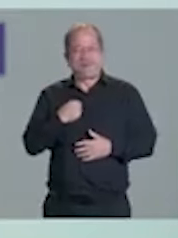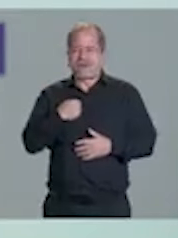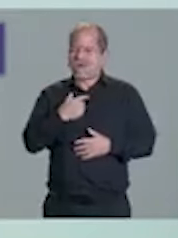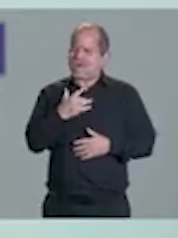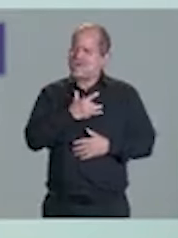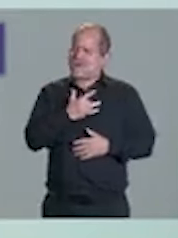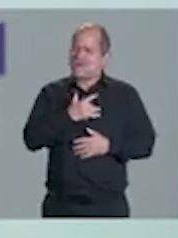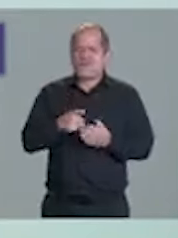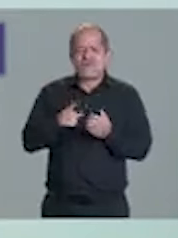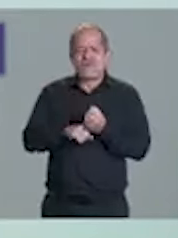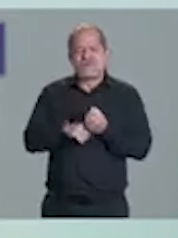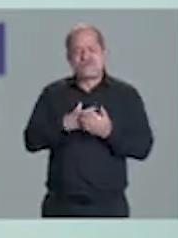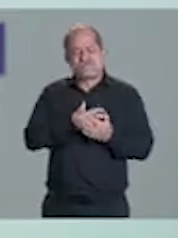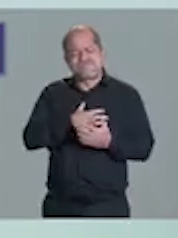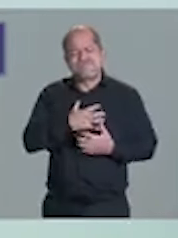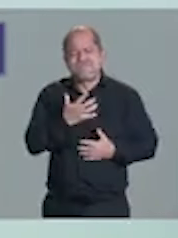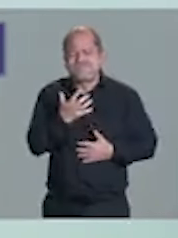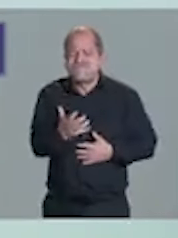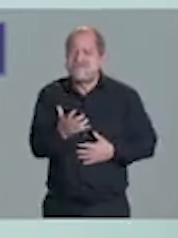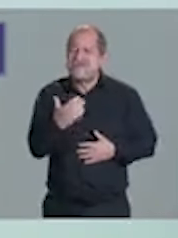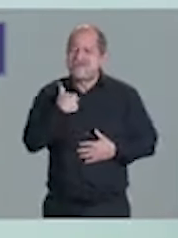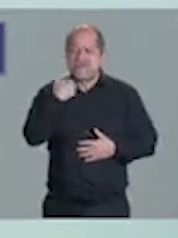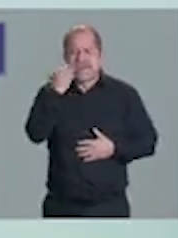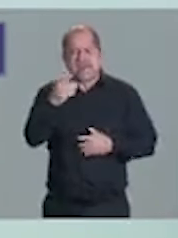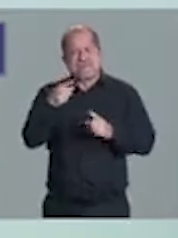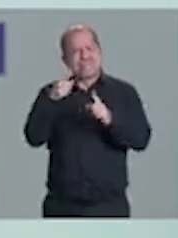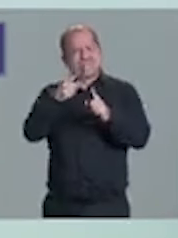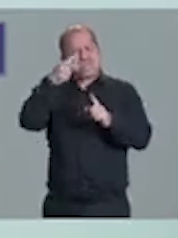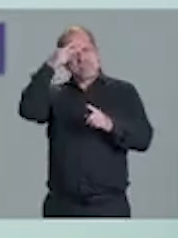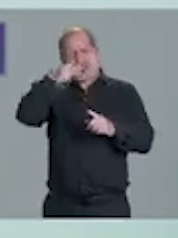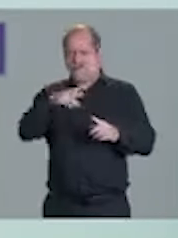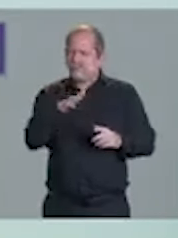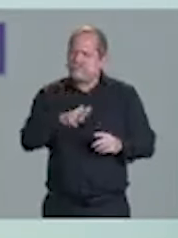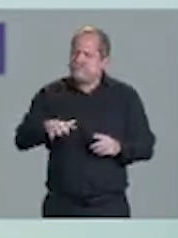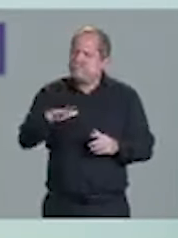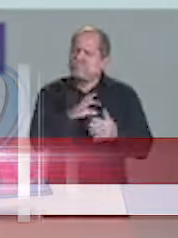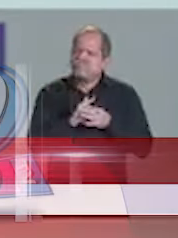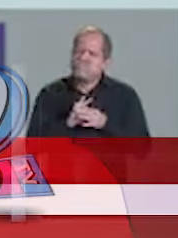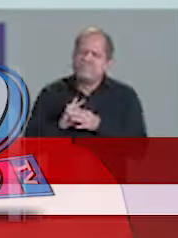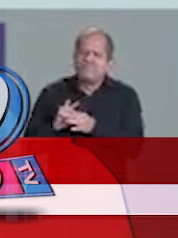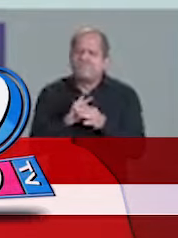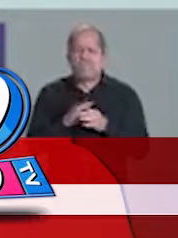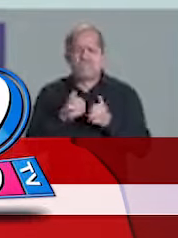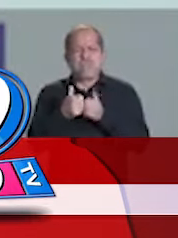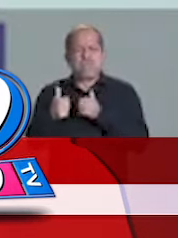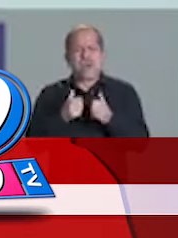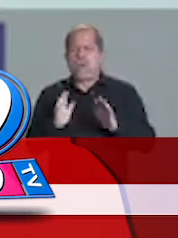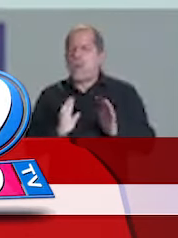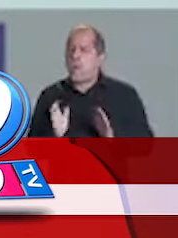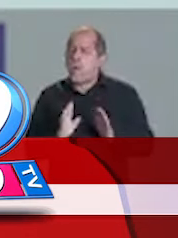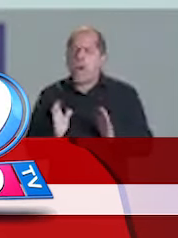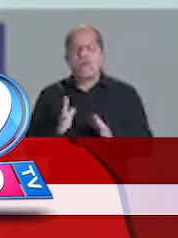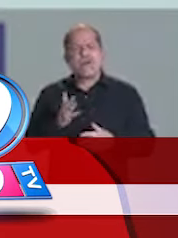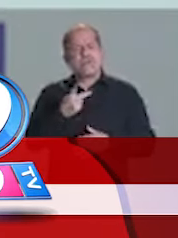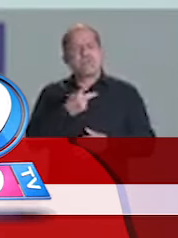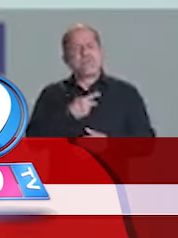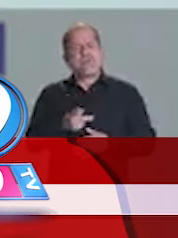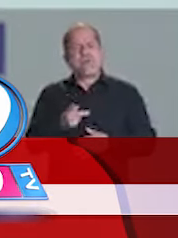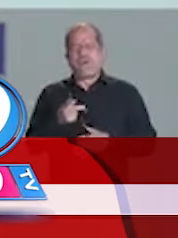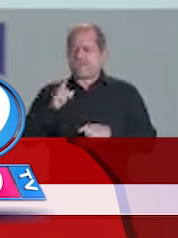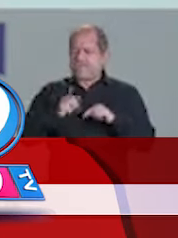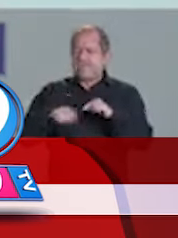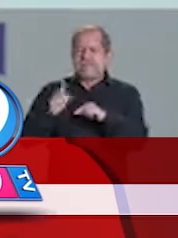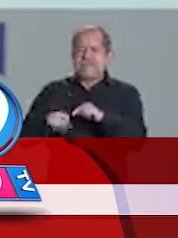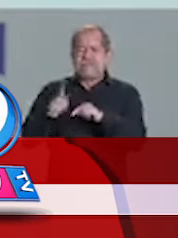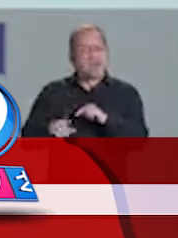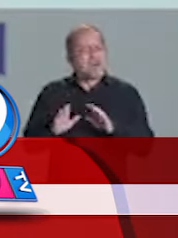junio. Xóchitl Gálvez, Claudia Sheinbaum y Jorge Álvarez Maínez han discutido durante dos horas temas como